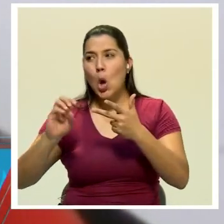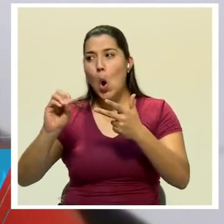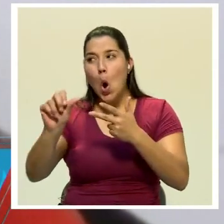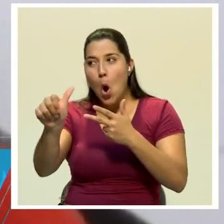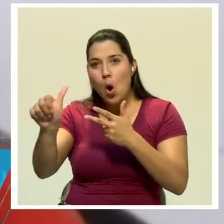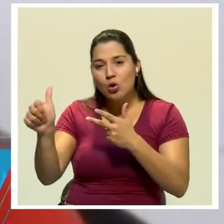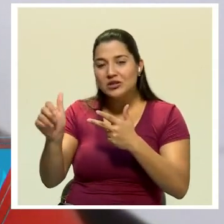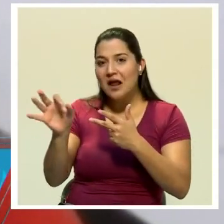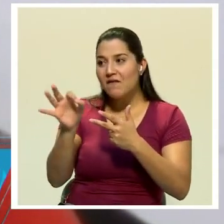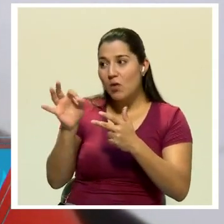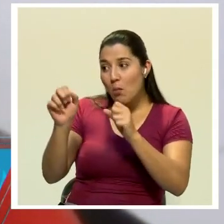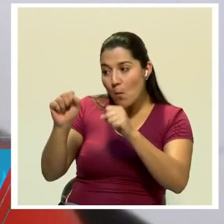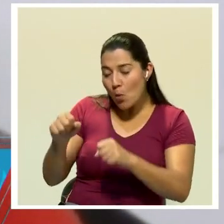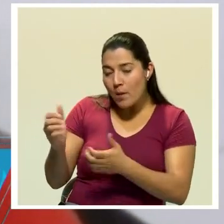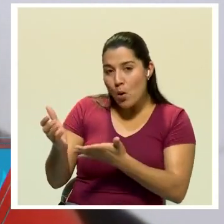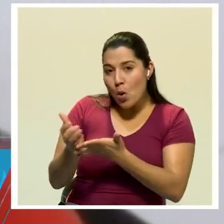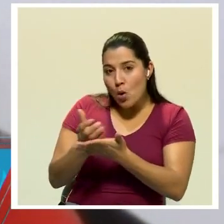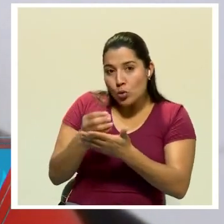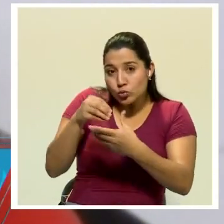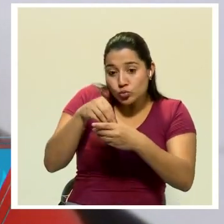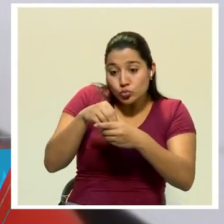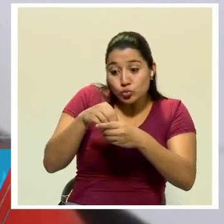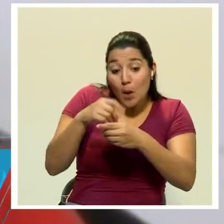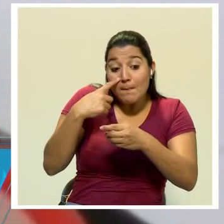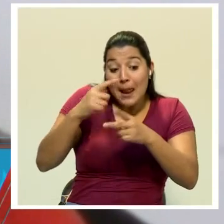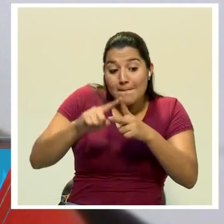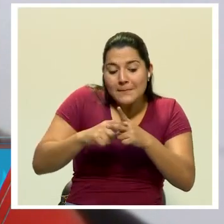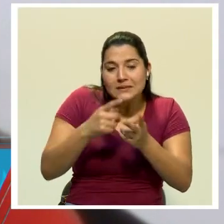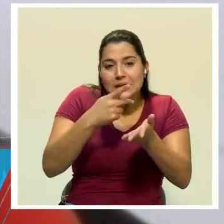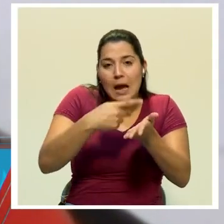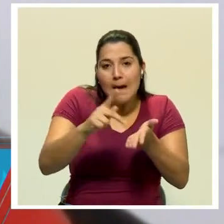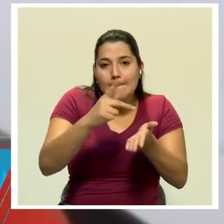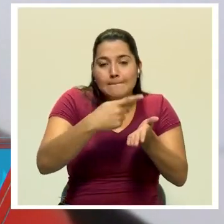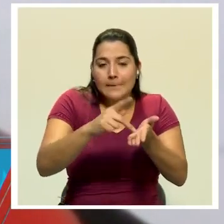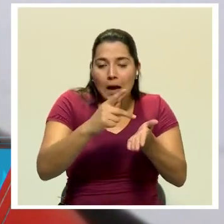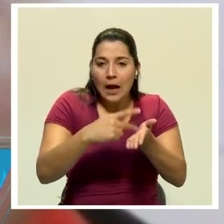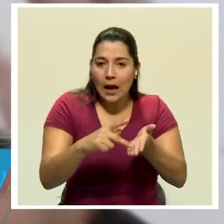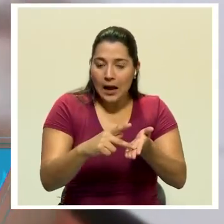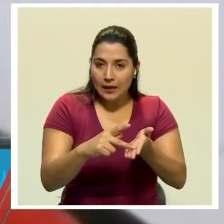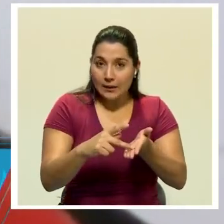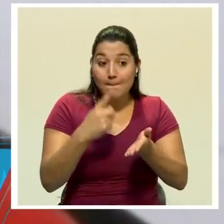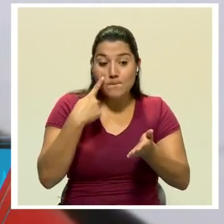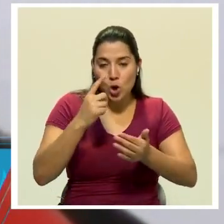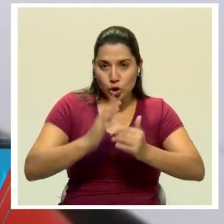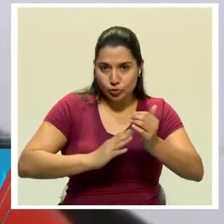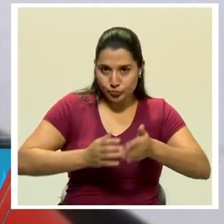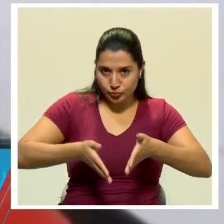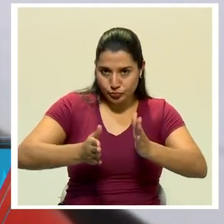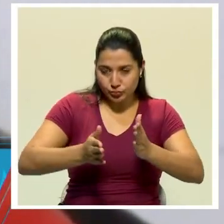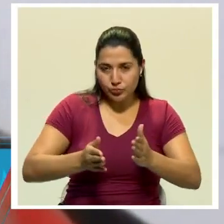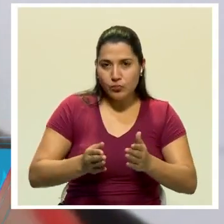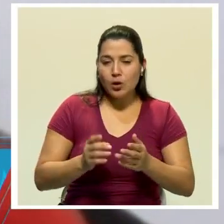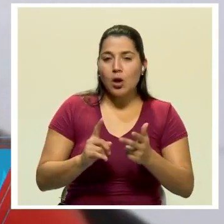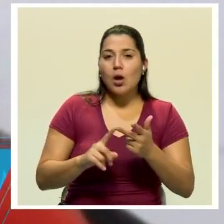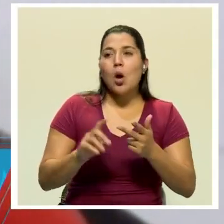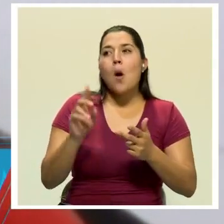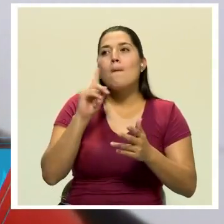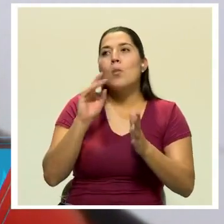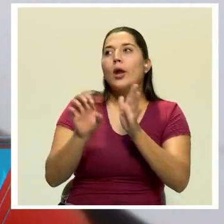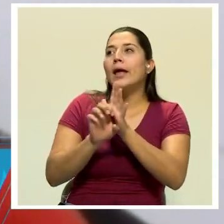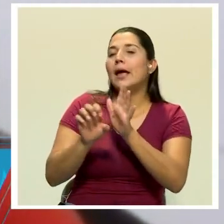generaciones de fuentes de ingreso para el sistema. Por ejemplo, desarrollos inmobiliarios, de